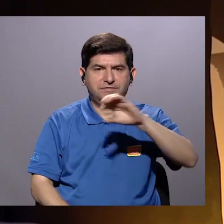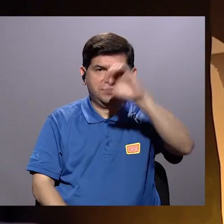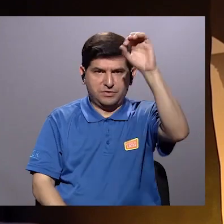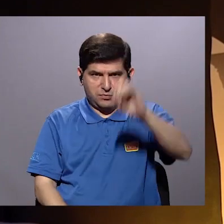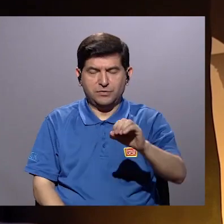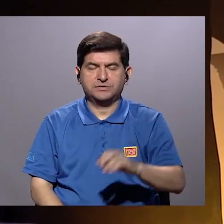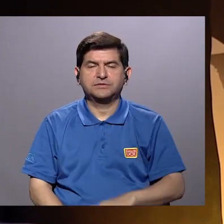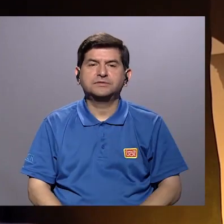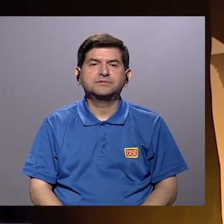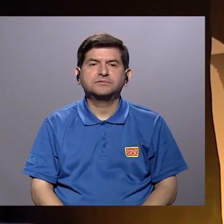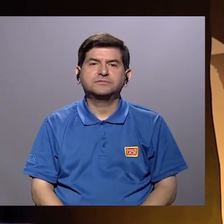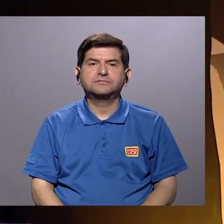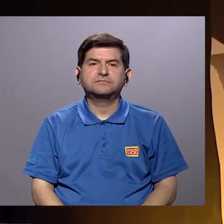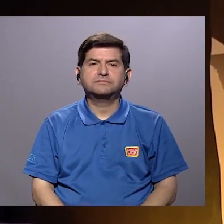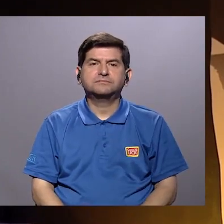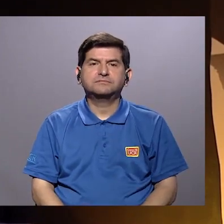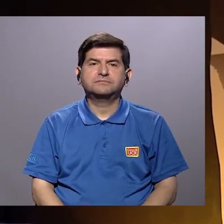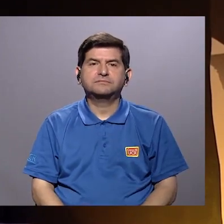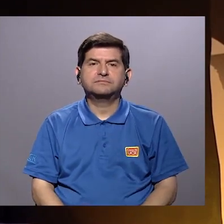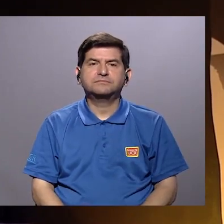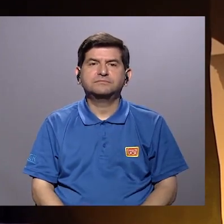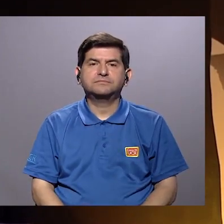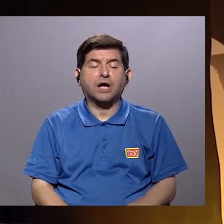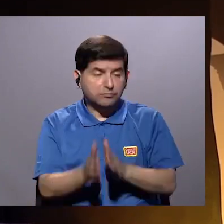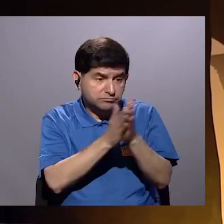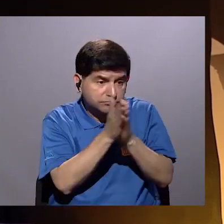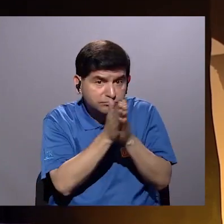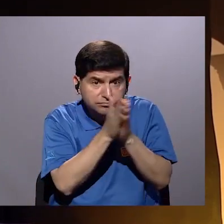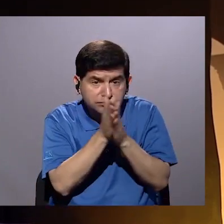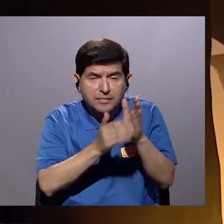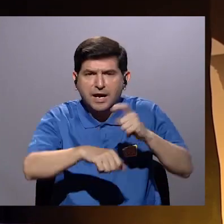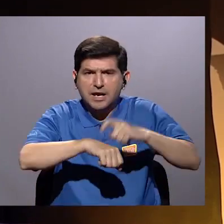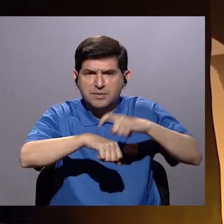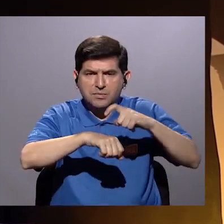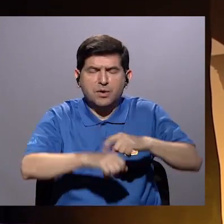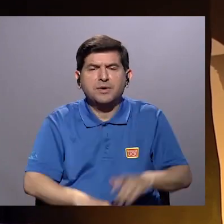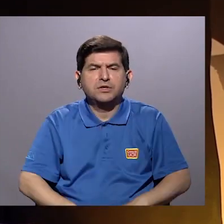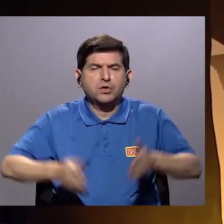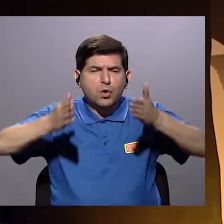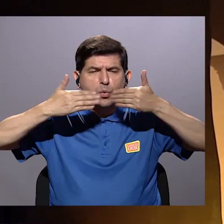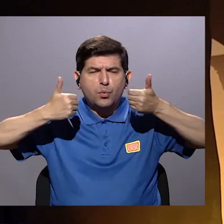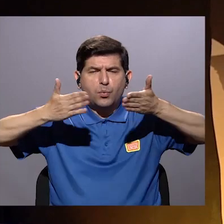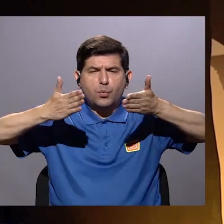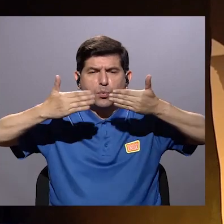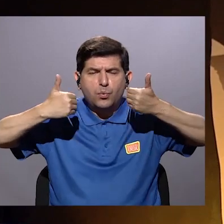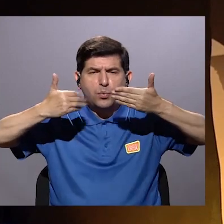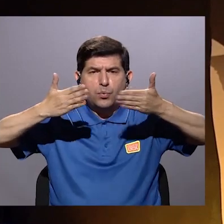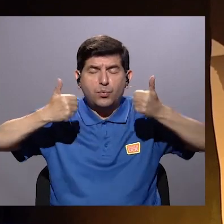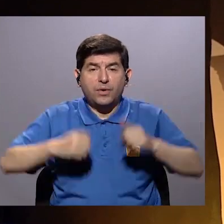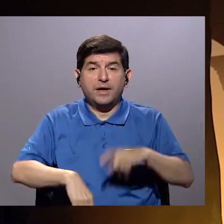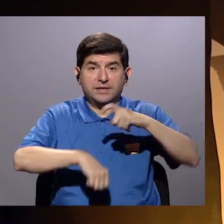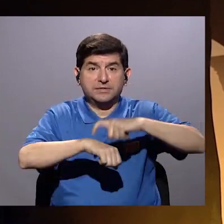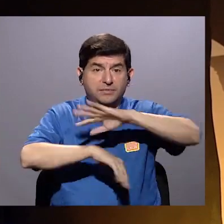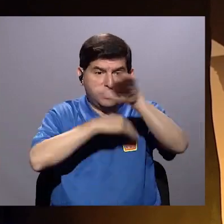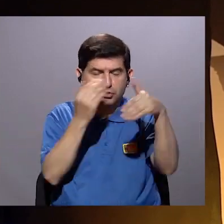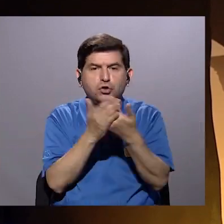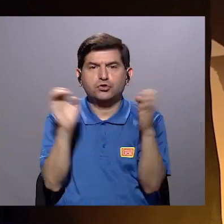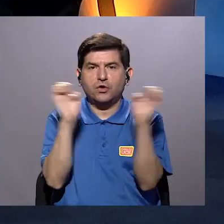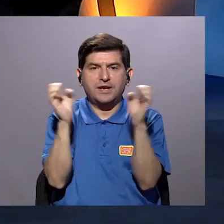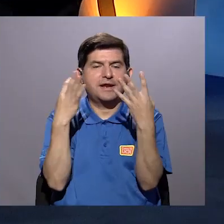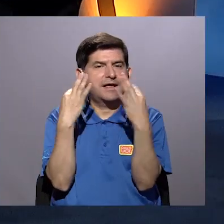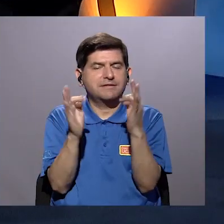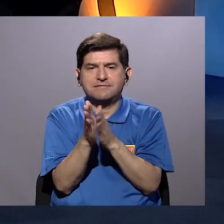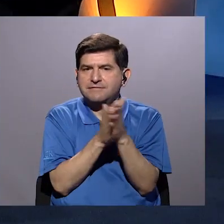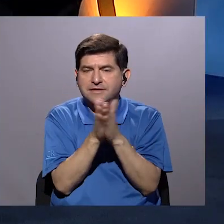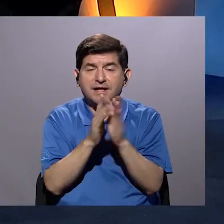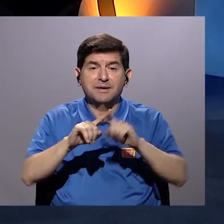energía eólica y digamos, se aprovecha cuando hay viento, ¿verdad? Cuando hay viento se genera toda la energía eólica que se puede,